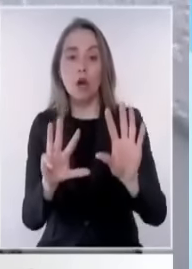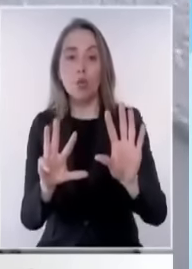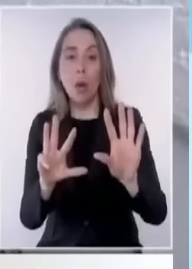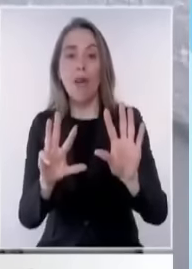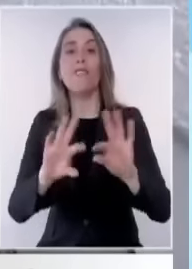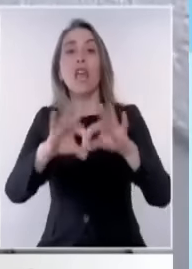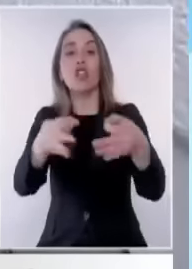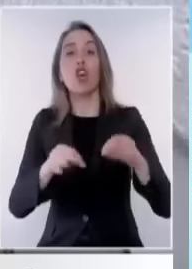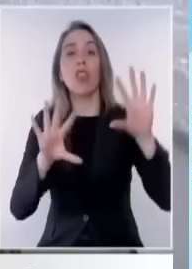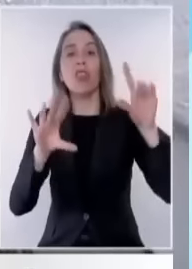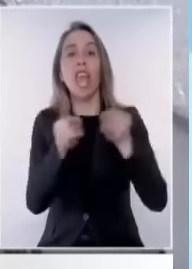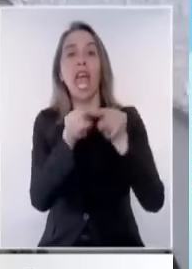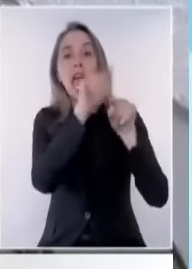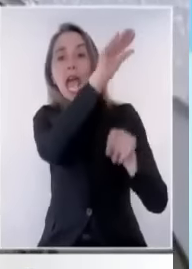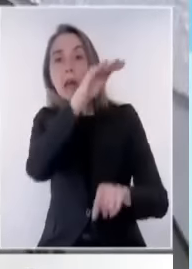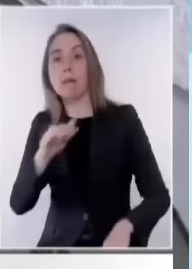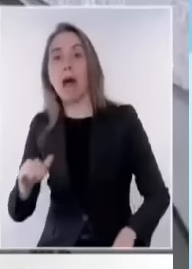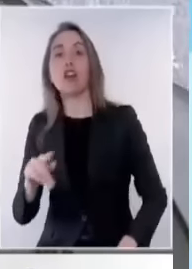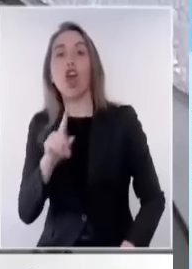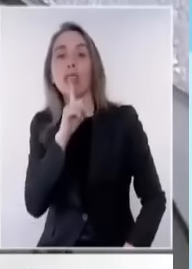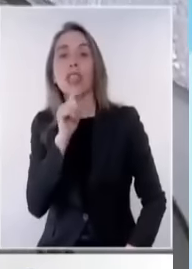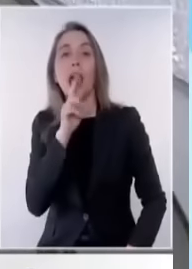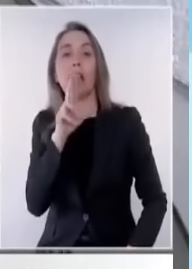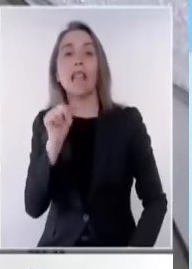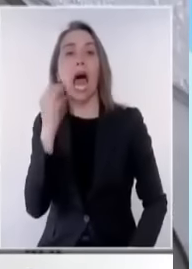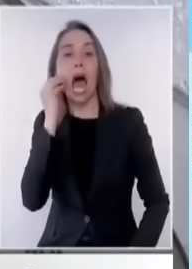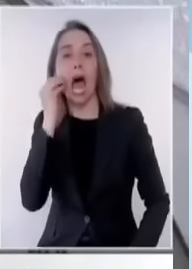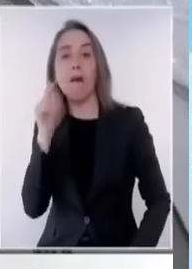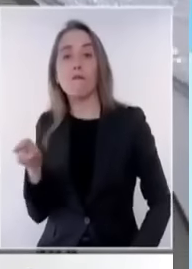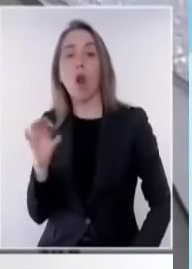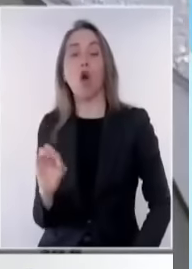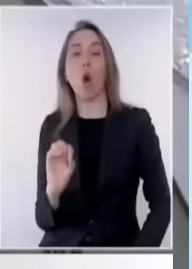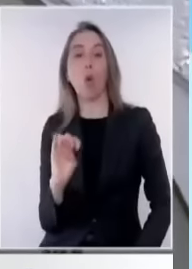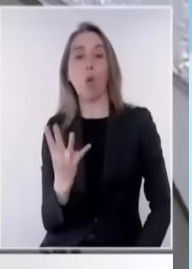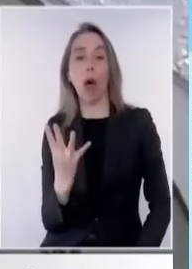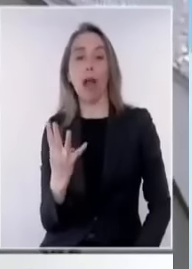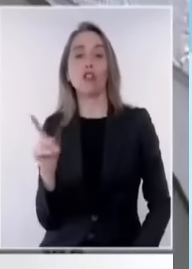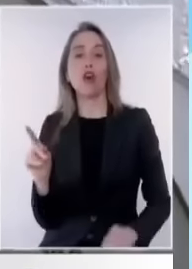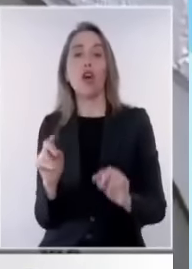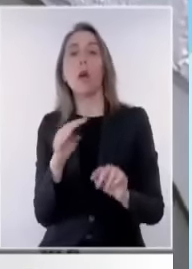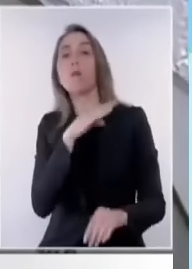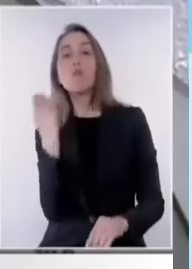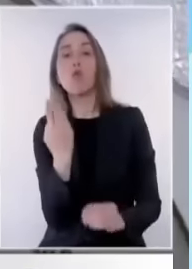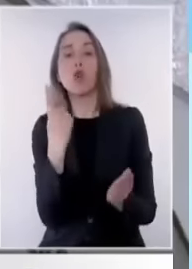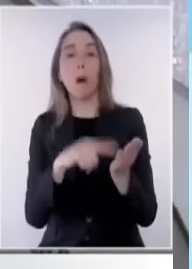impresionante. Hermano, si te revuelve el cuarto. Y vivió hasta el